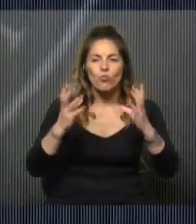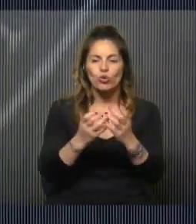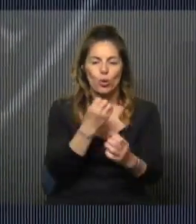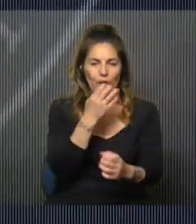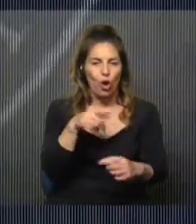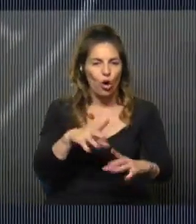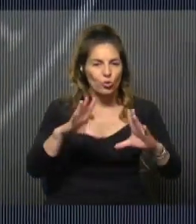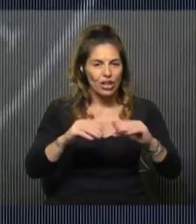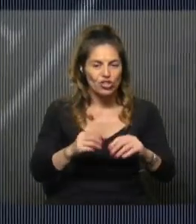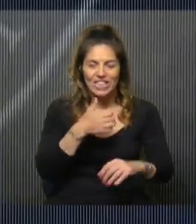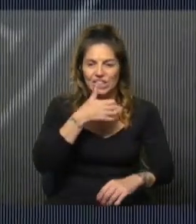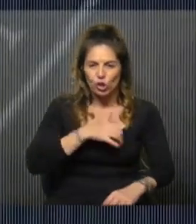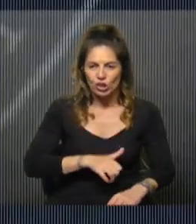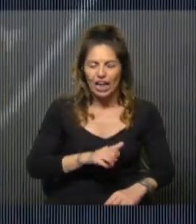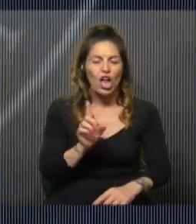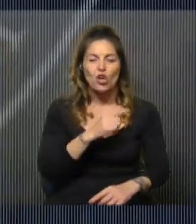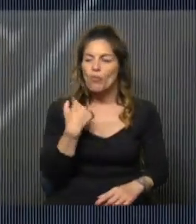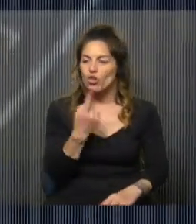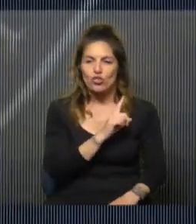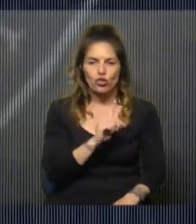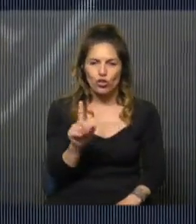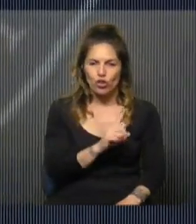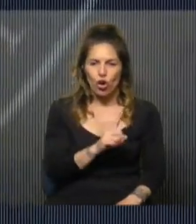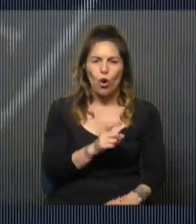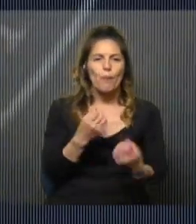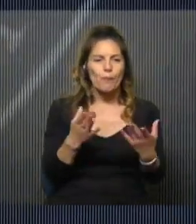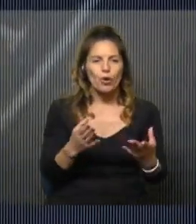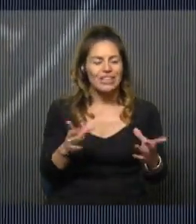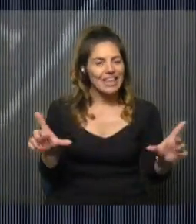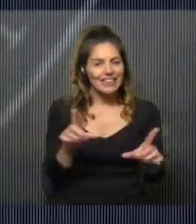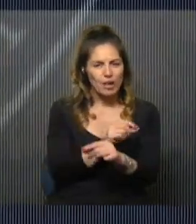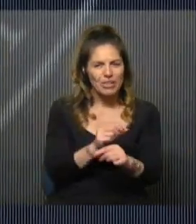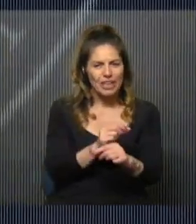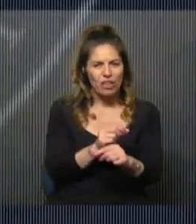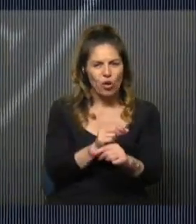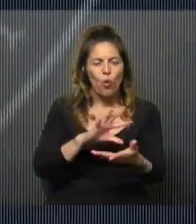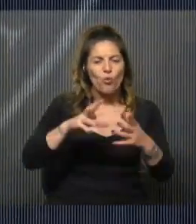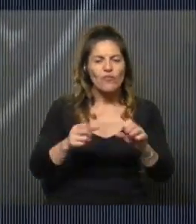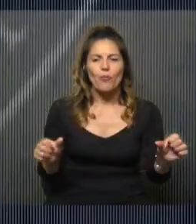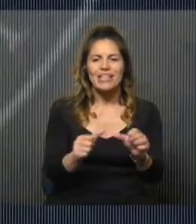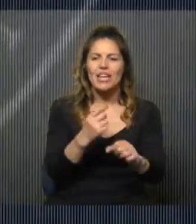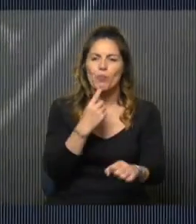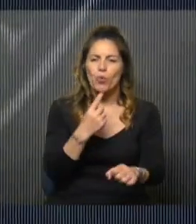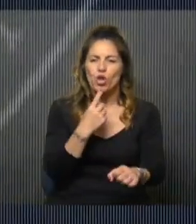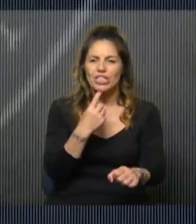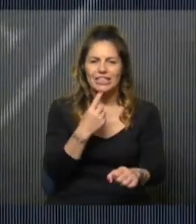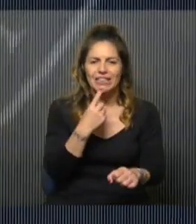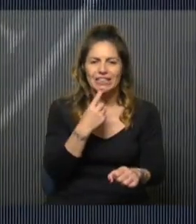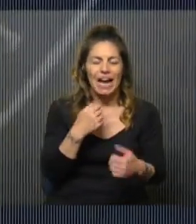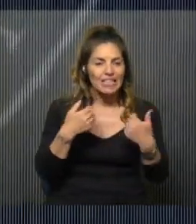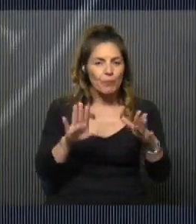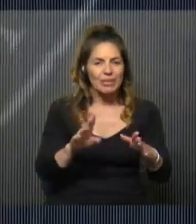una noche histórica no por nosotros sino porque se ha terminado una forma de hacer política y